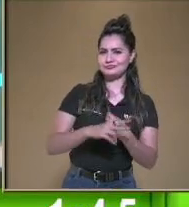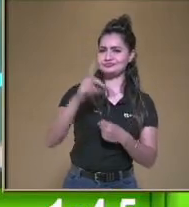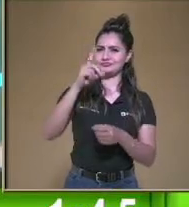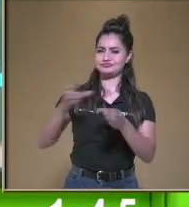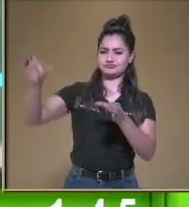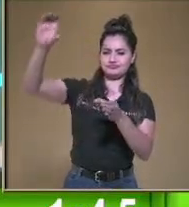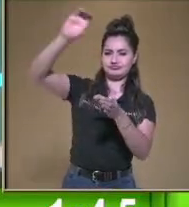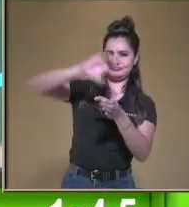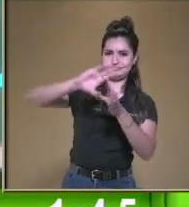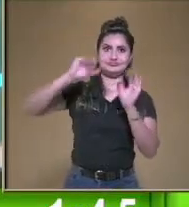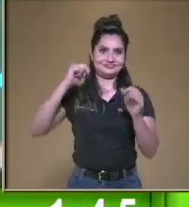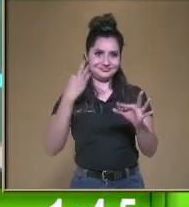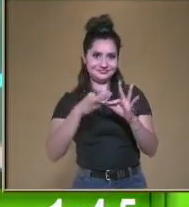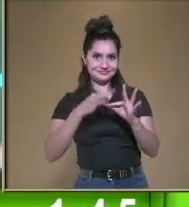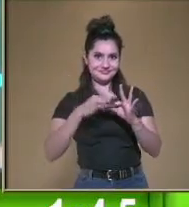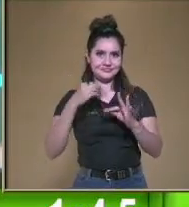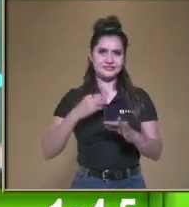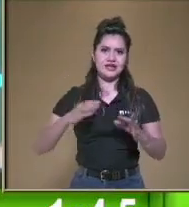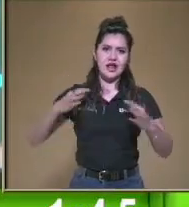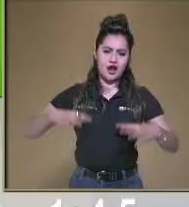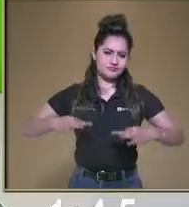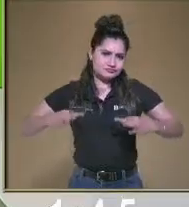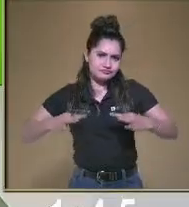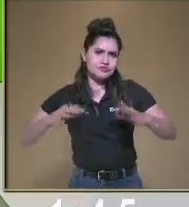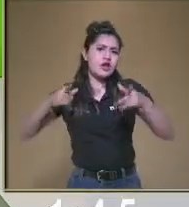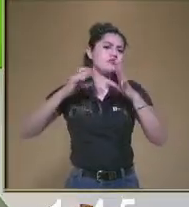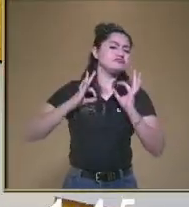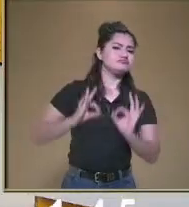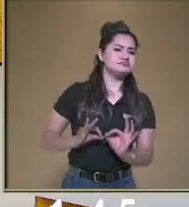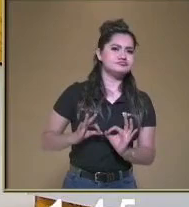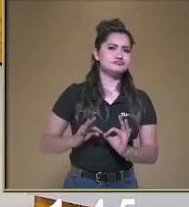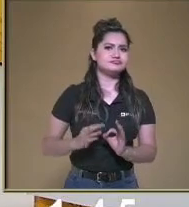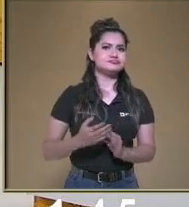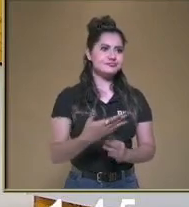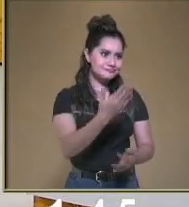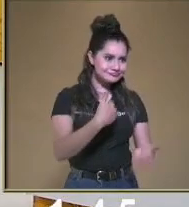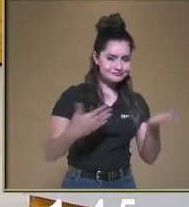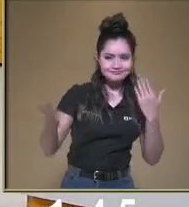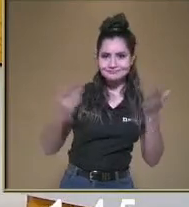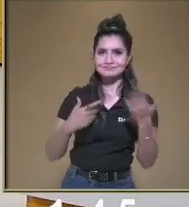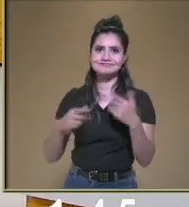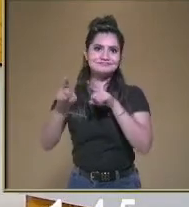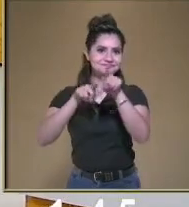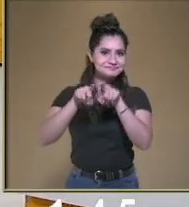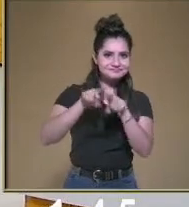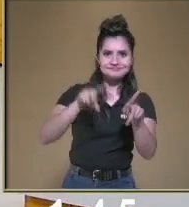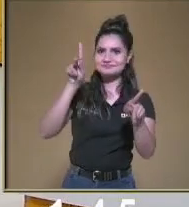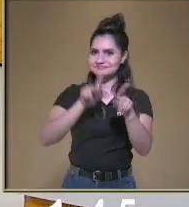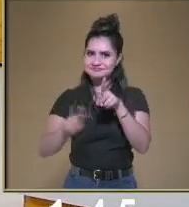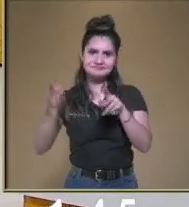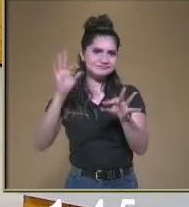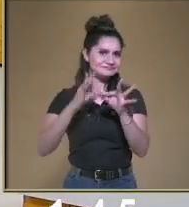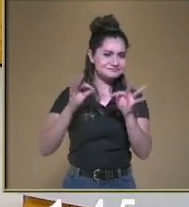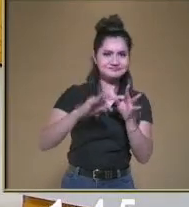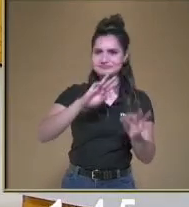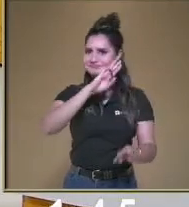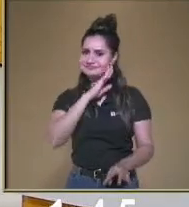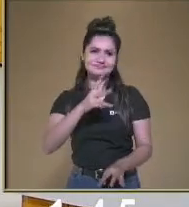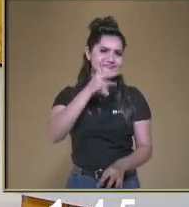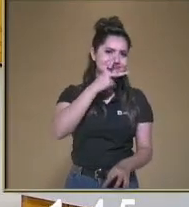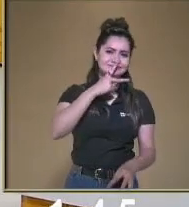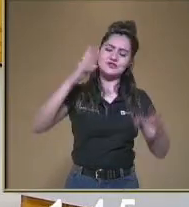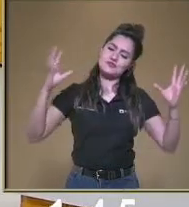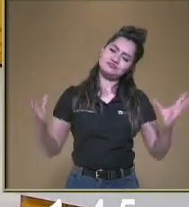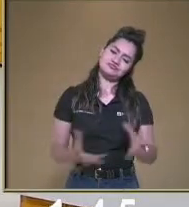ahí listo, pónganse ropa cómoda, inviten a sus hermanitos, a sus primitos, a sus tíos, a sus papás, a sus mamás,